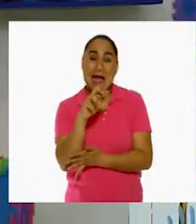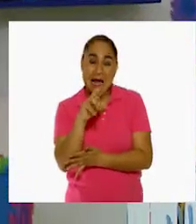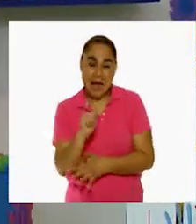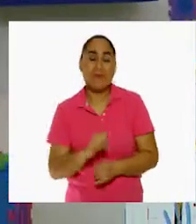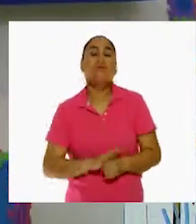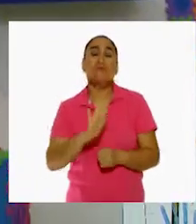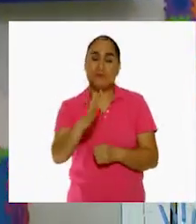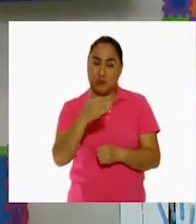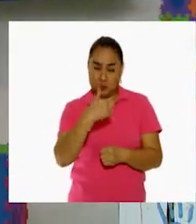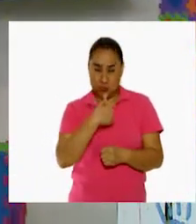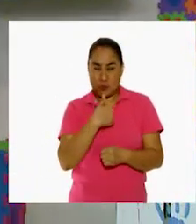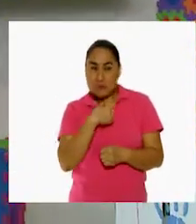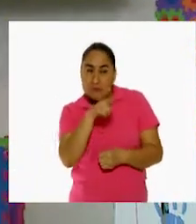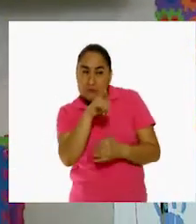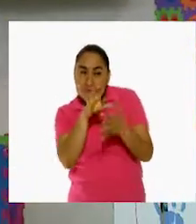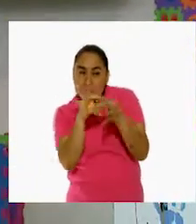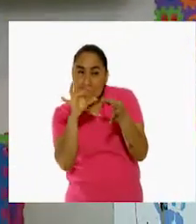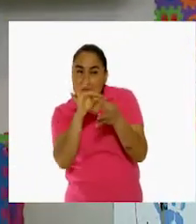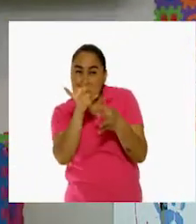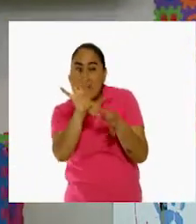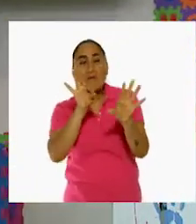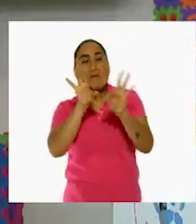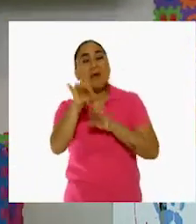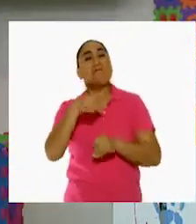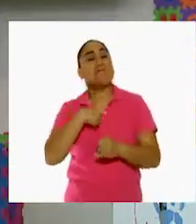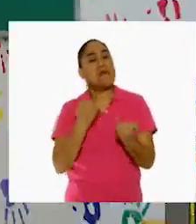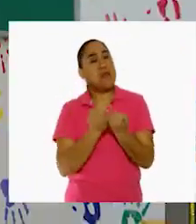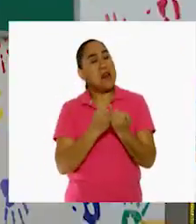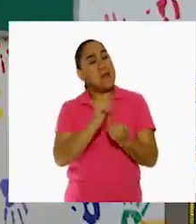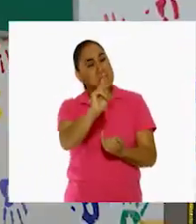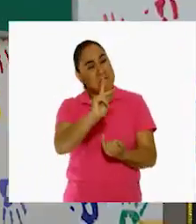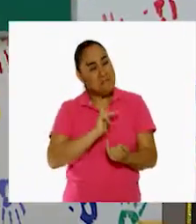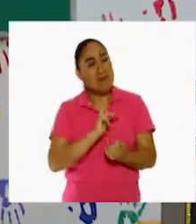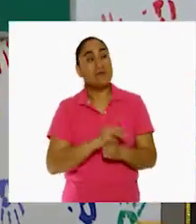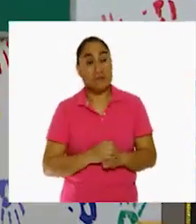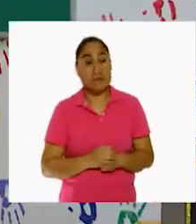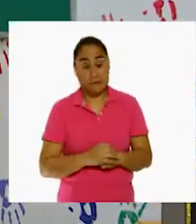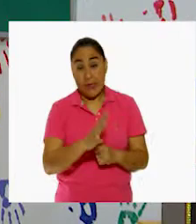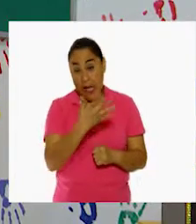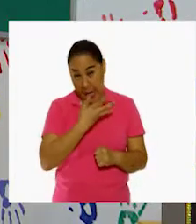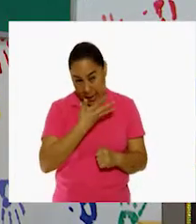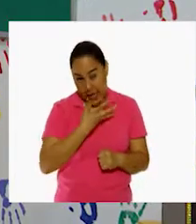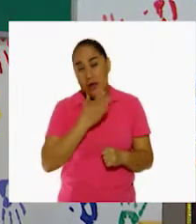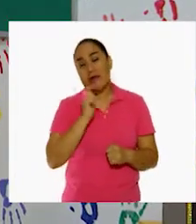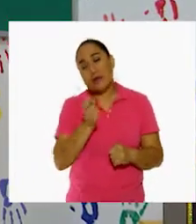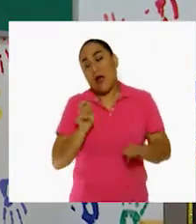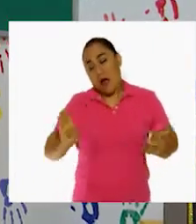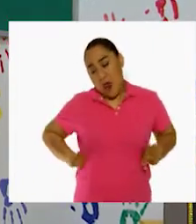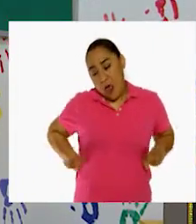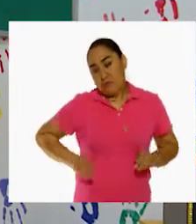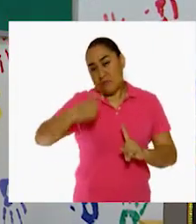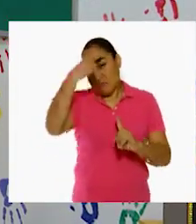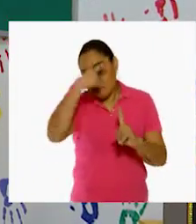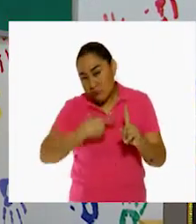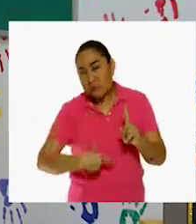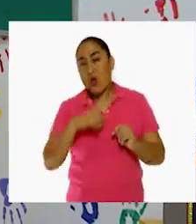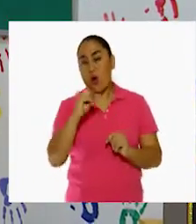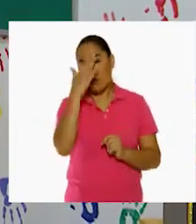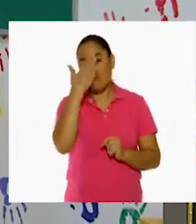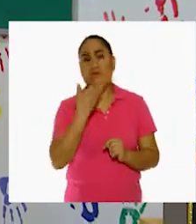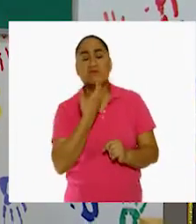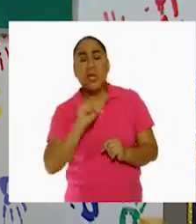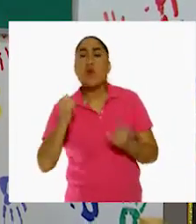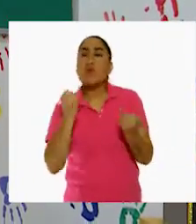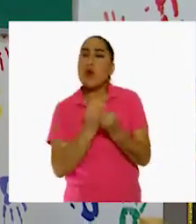me identifiqué con algunas de tus cualidades, ¿eh? Qué bueno que lo mencionas, Eric. Hay cualidades o habilidades que podemos compartir con algunas